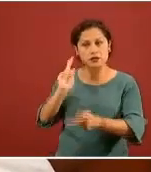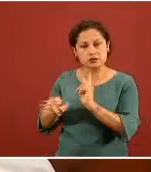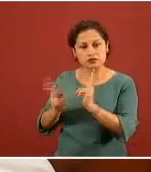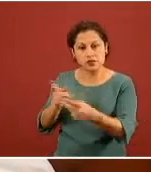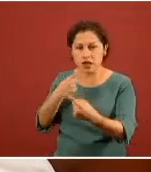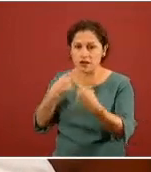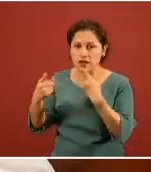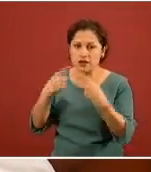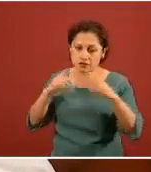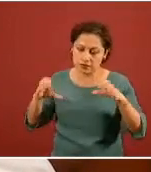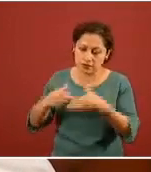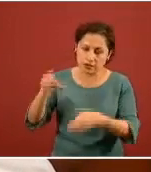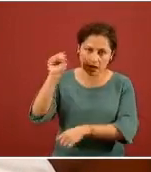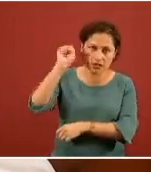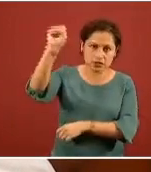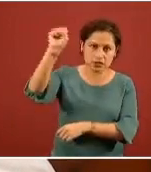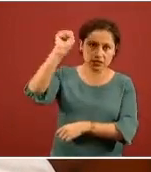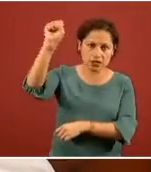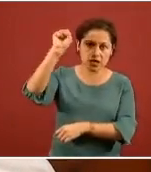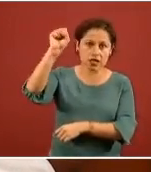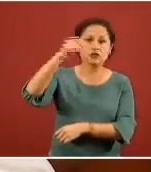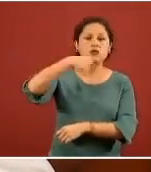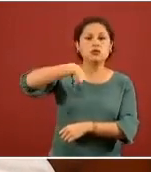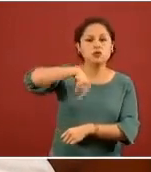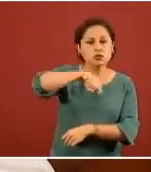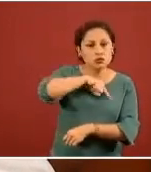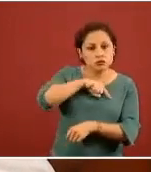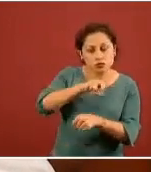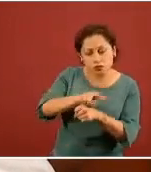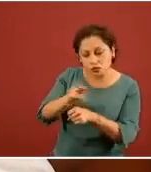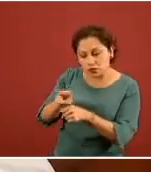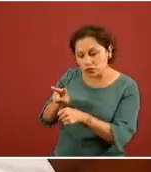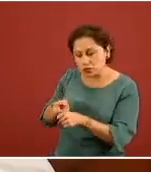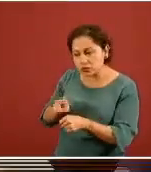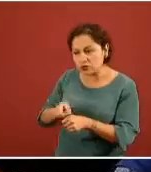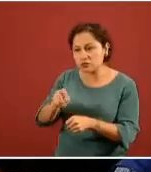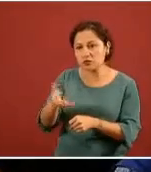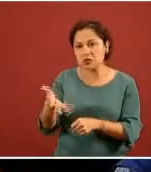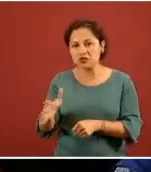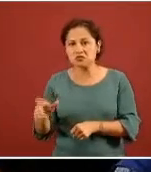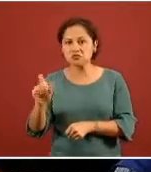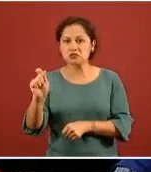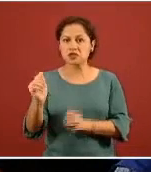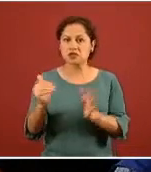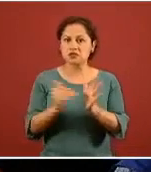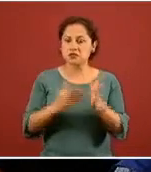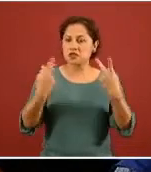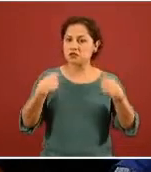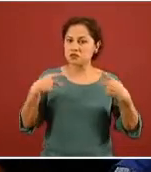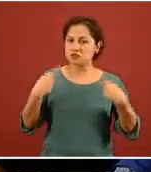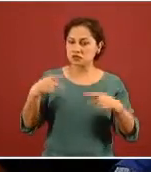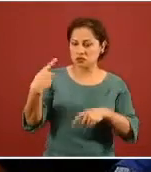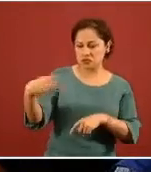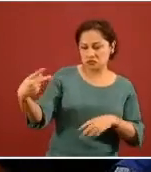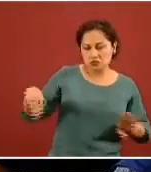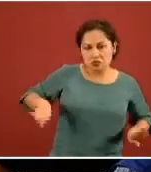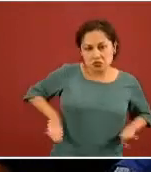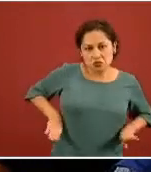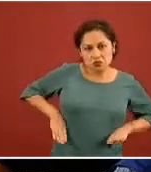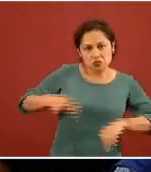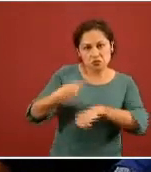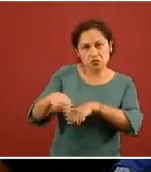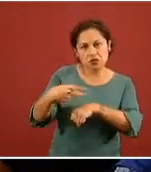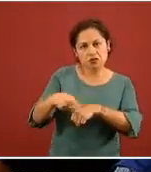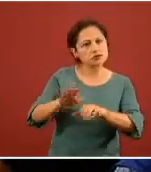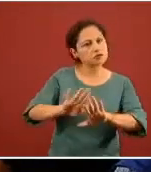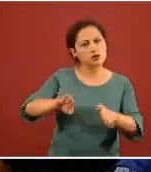retiramos de las áreas en el IMSS a cerca de 20,000 trabajadores, hombres y mujeres que